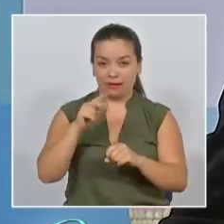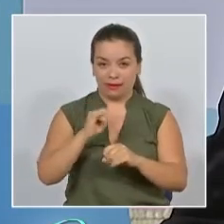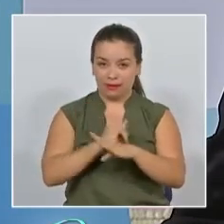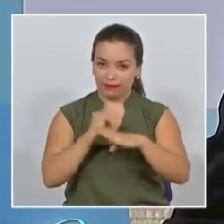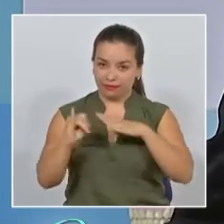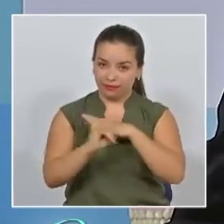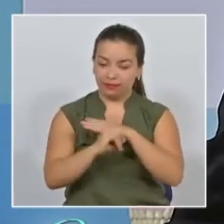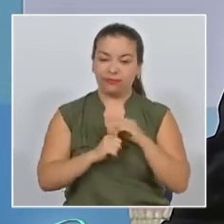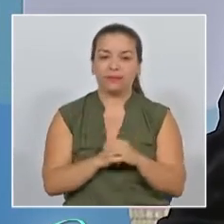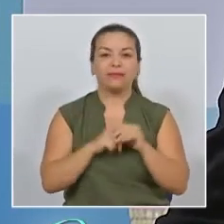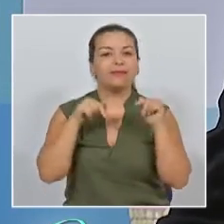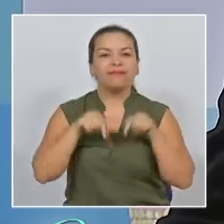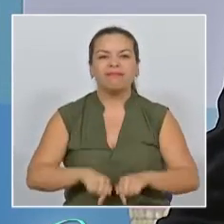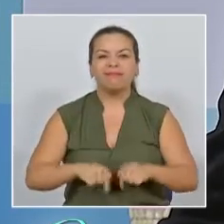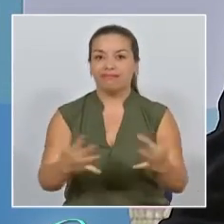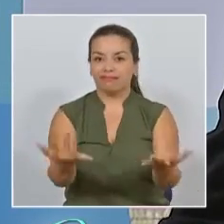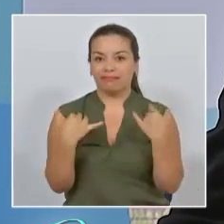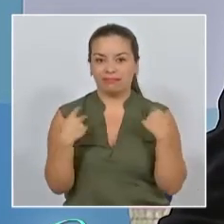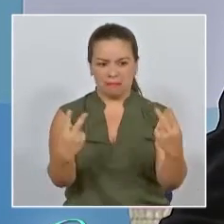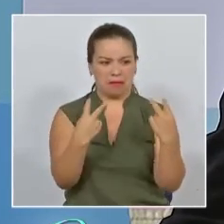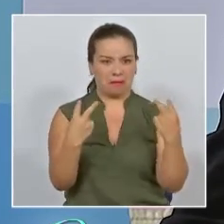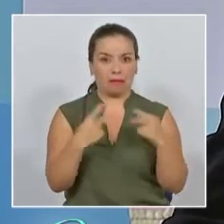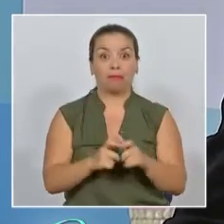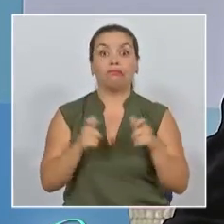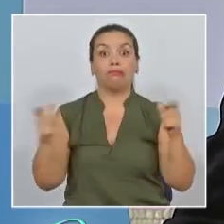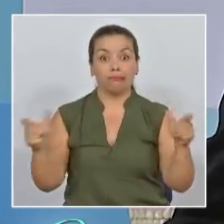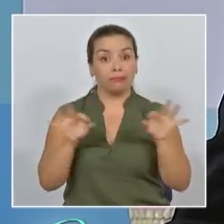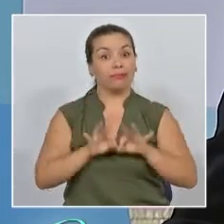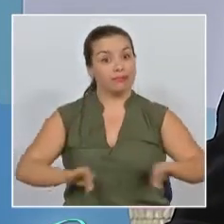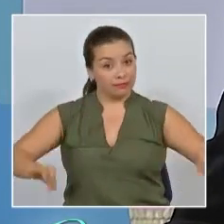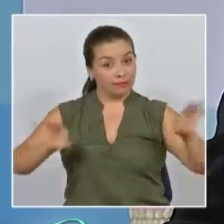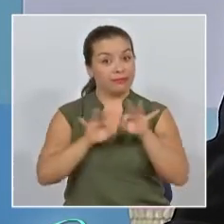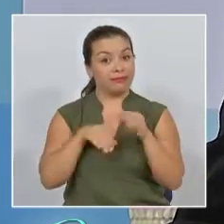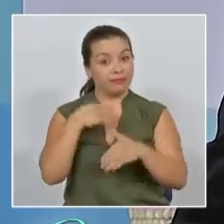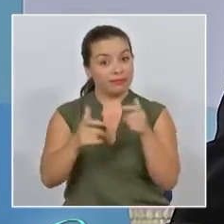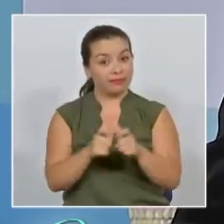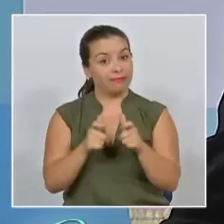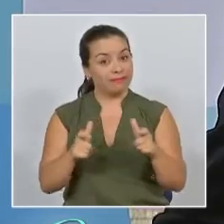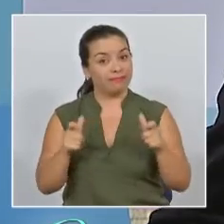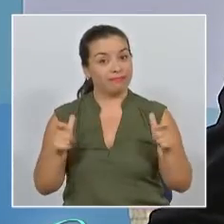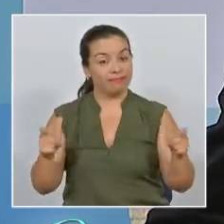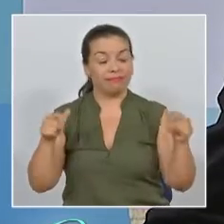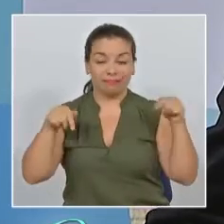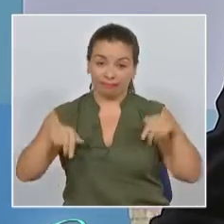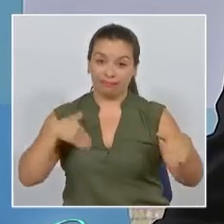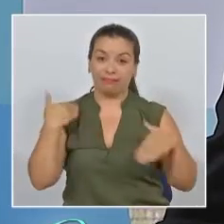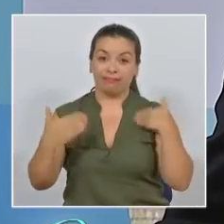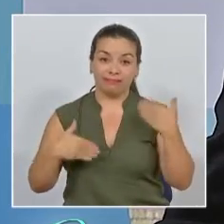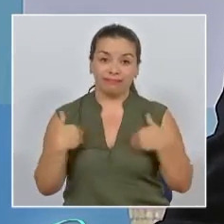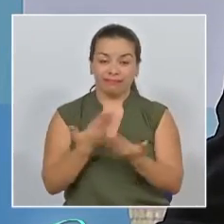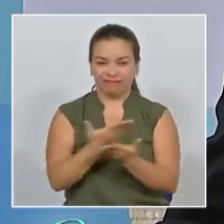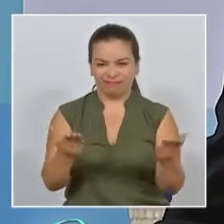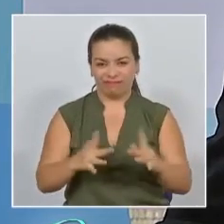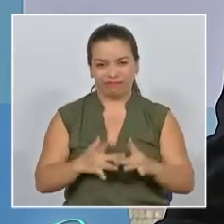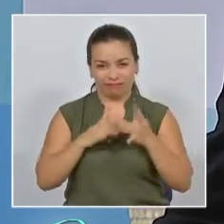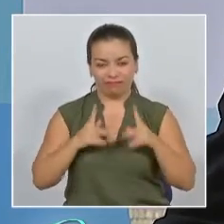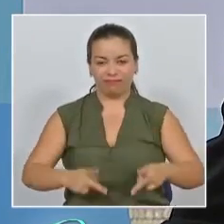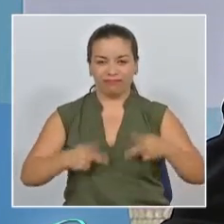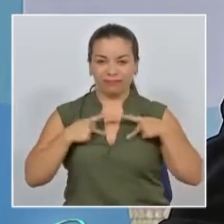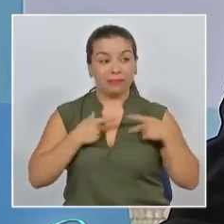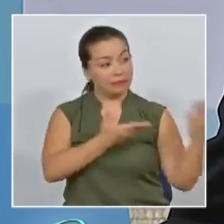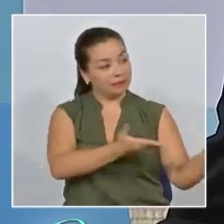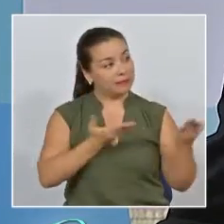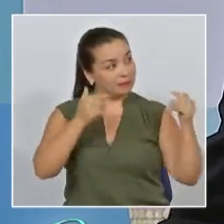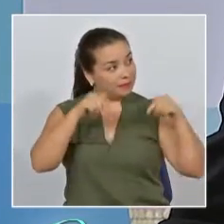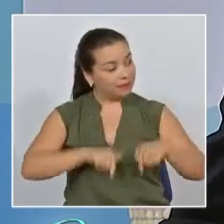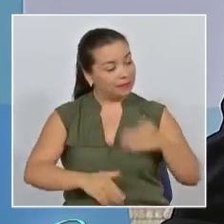Islas, donde tenemos una audiencia cada vez más importante, cada vez creciendo, cada vez más grande, la audiencia de Conexión Vital. Bienvenidos, doctor